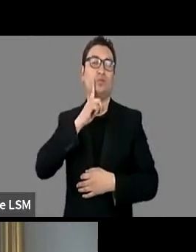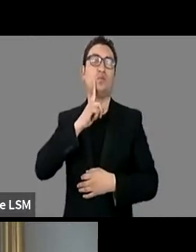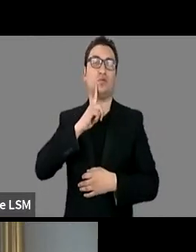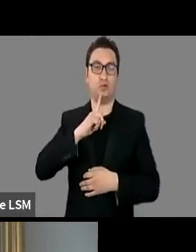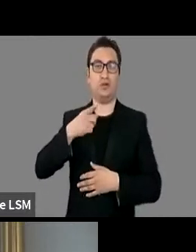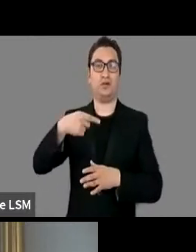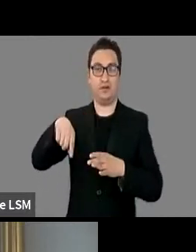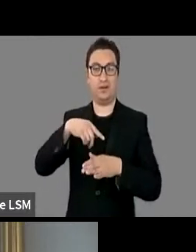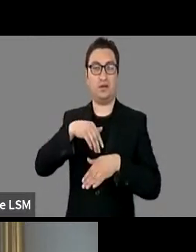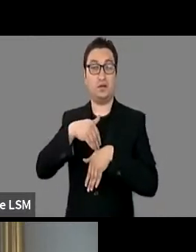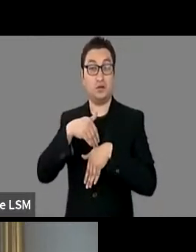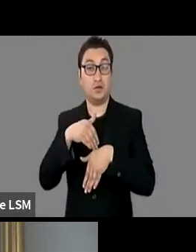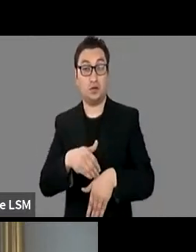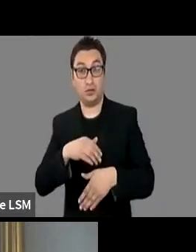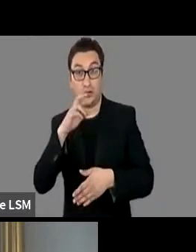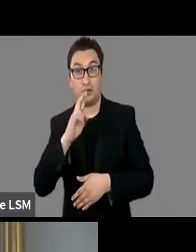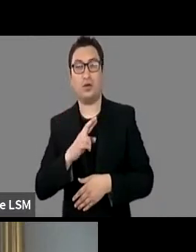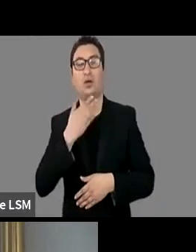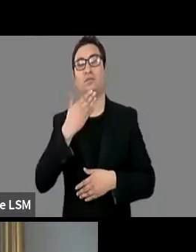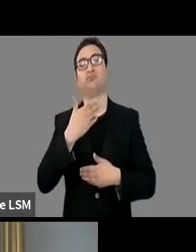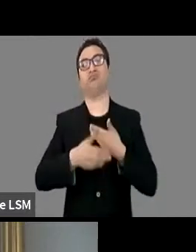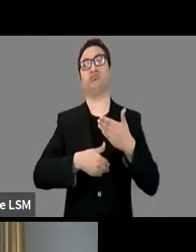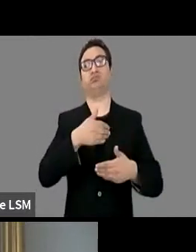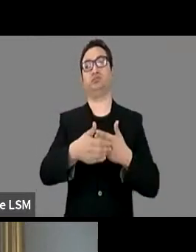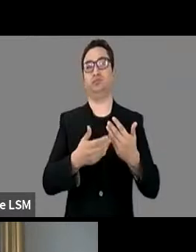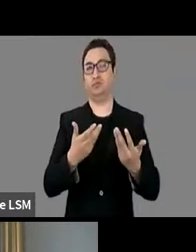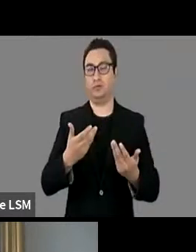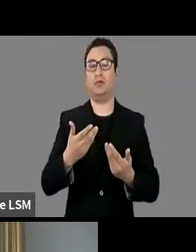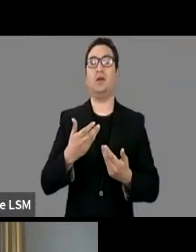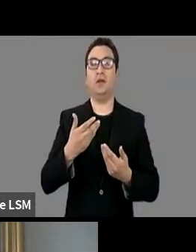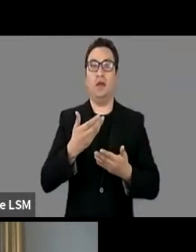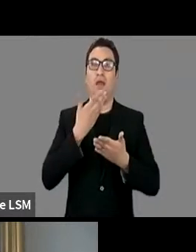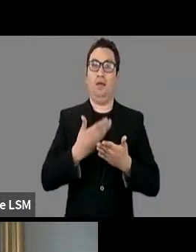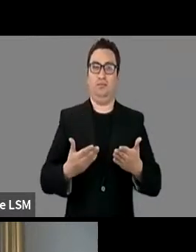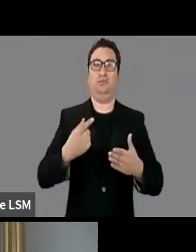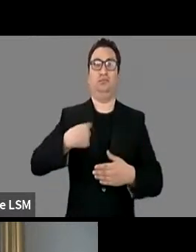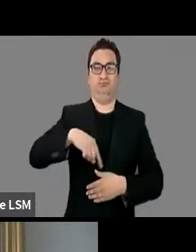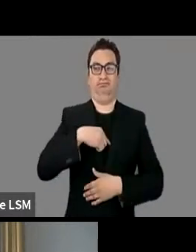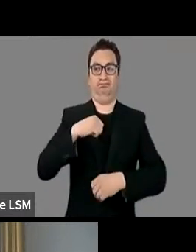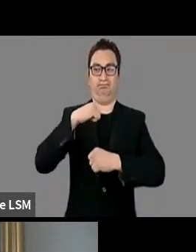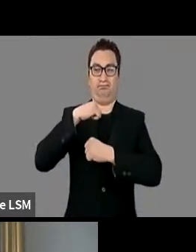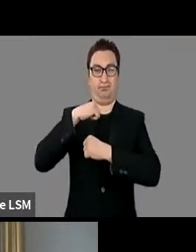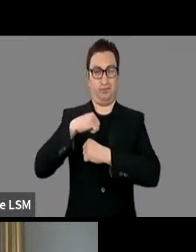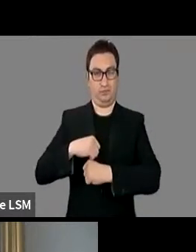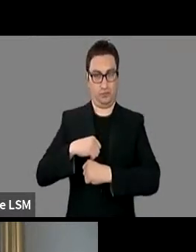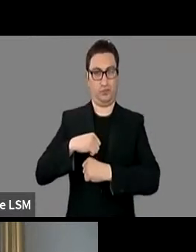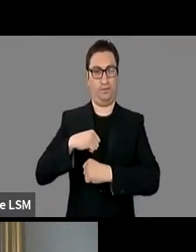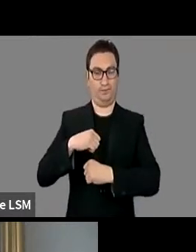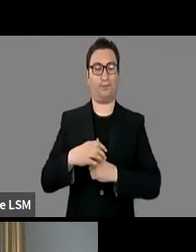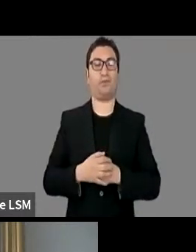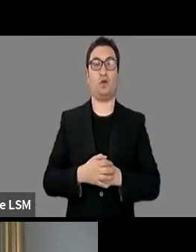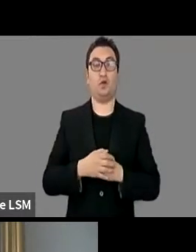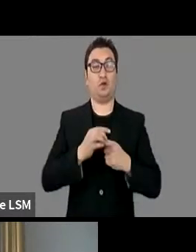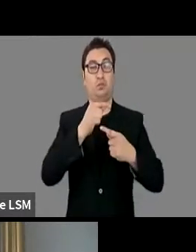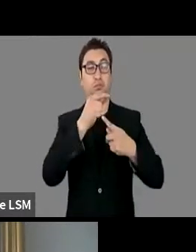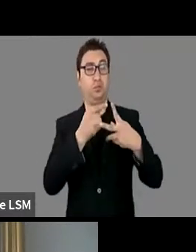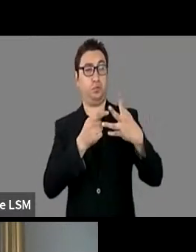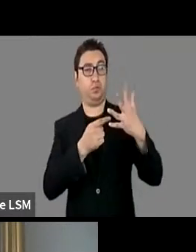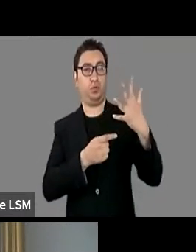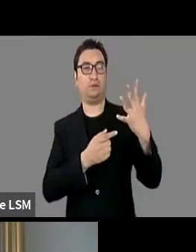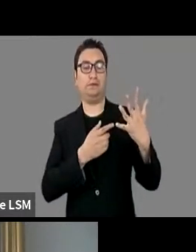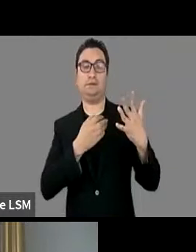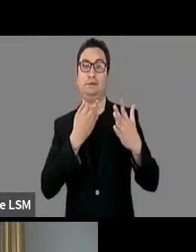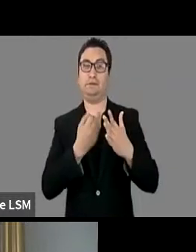pues ahora, más que nunca, como autoridades nos enfrentamos a retos sin